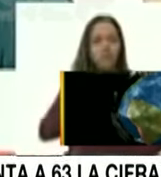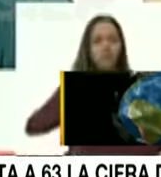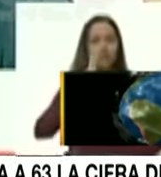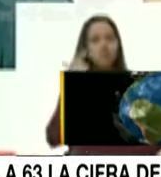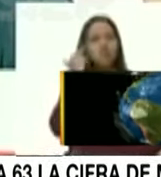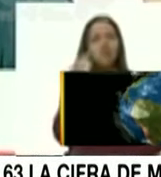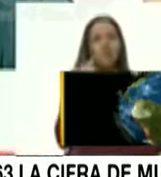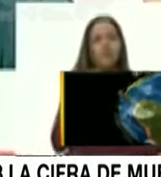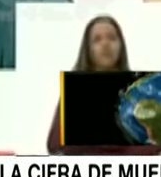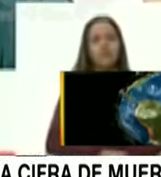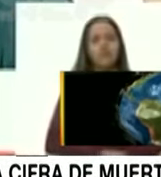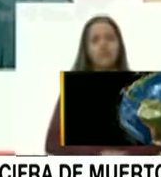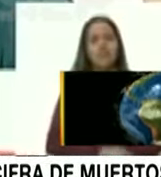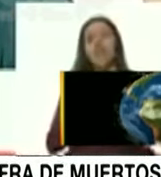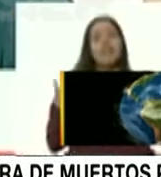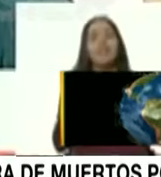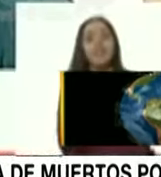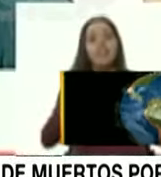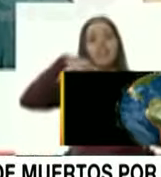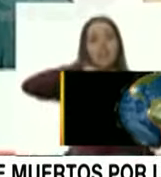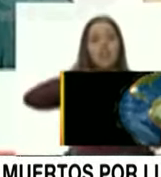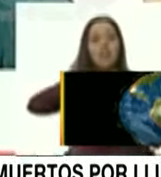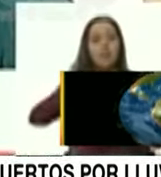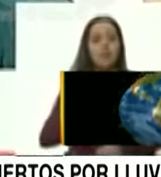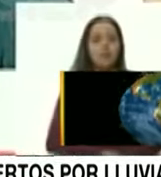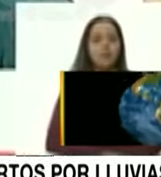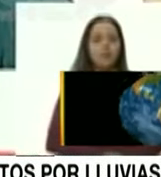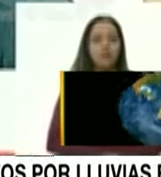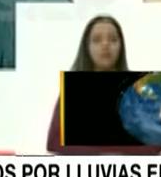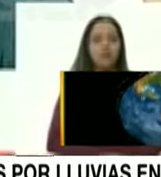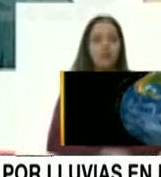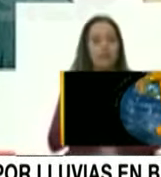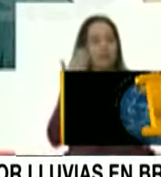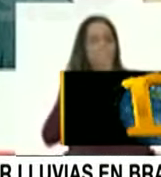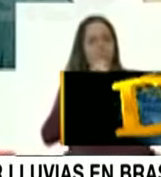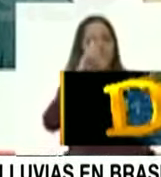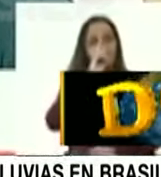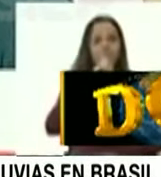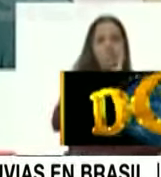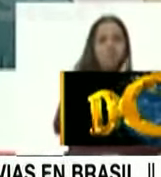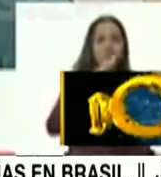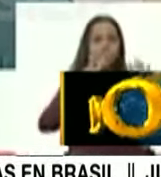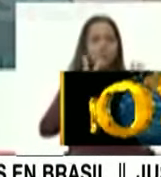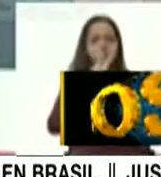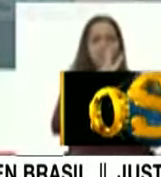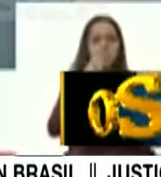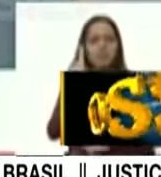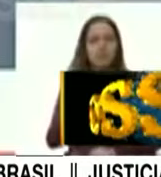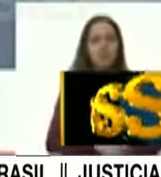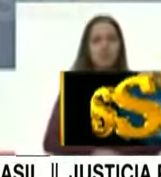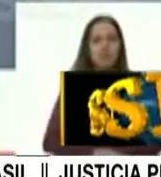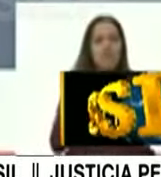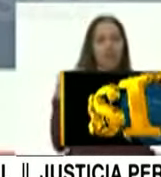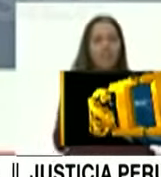Simón Bolívar en la batalla de Carabobo, allá en el año 1821, la batalla que selló